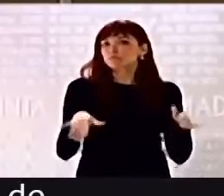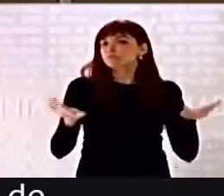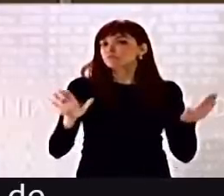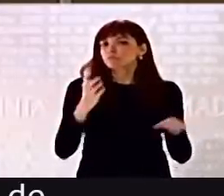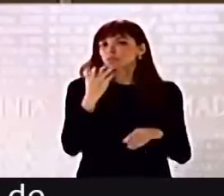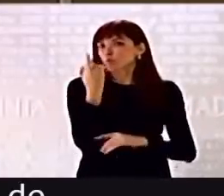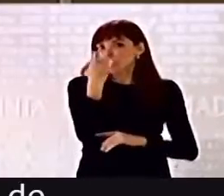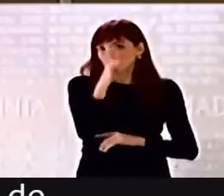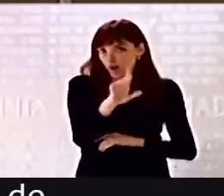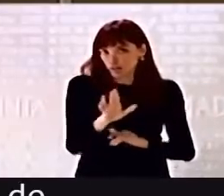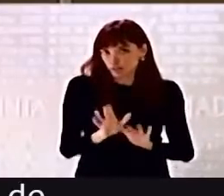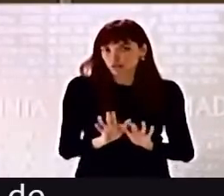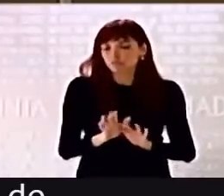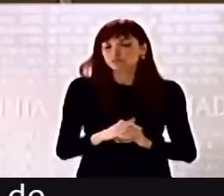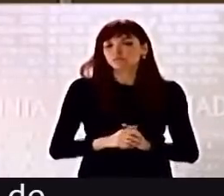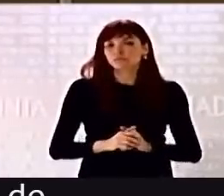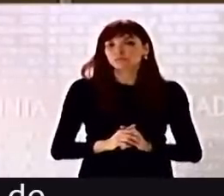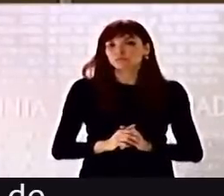sea necesario,